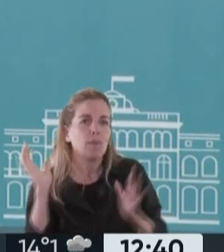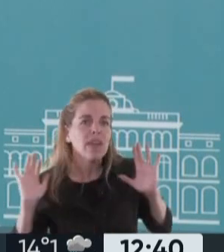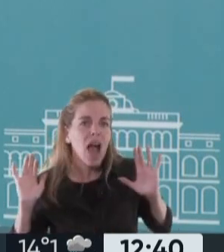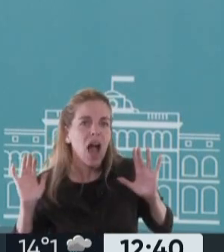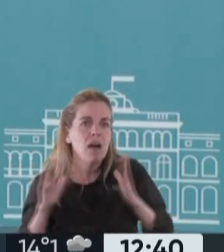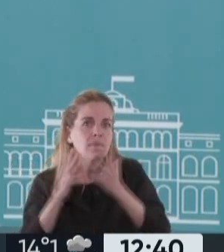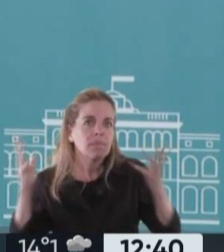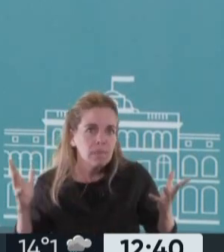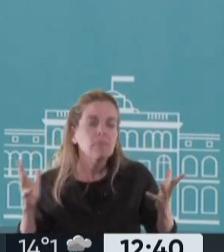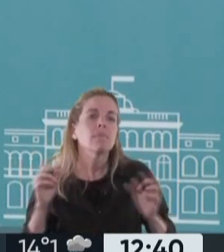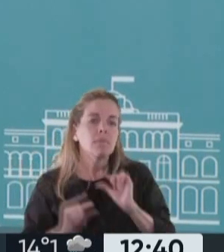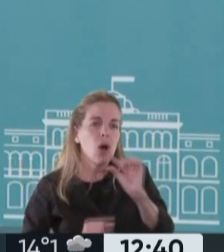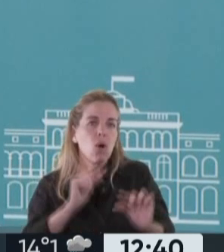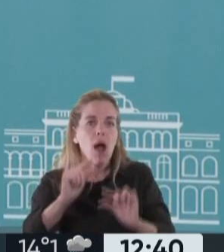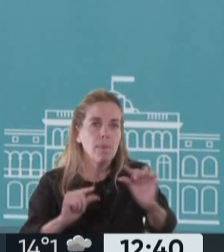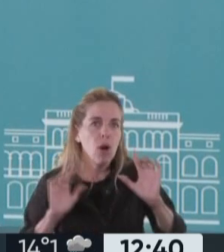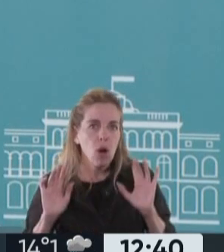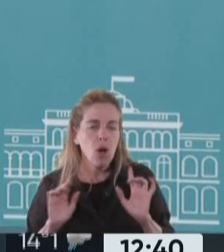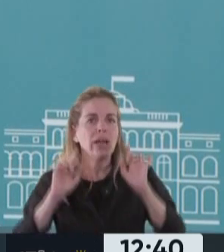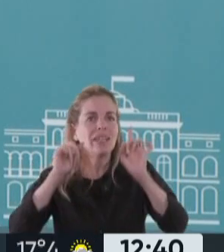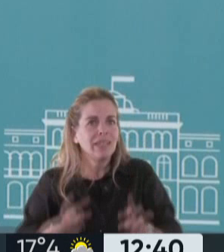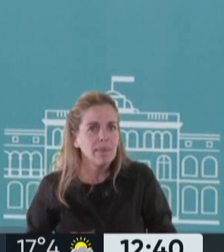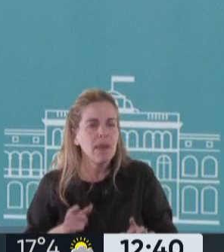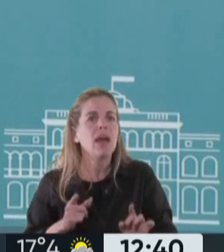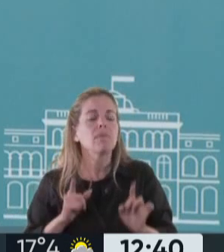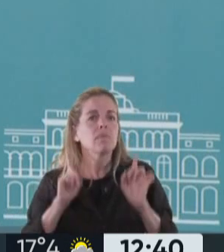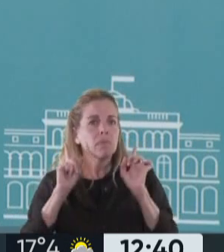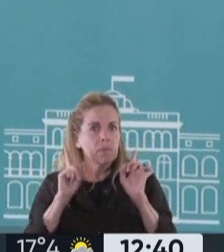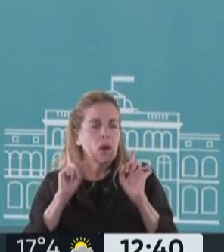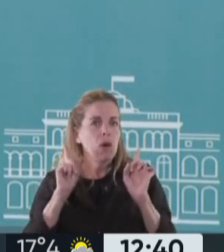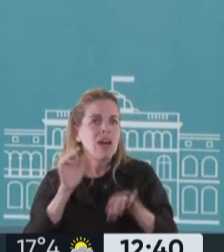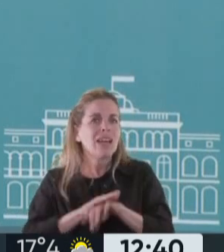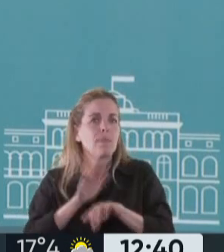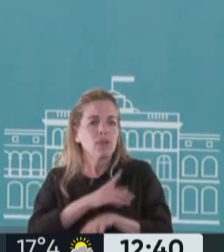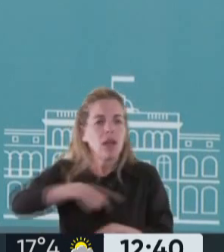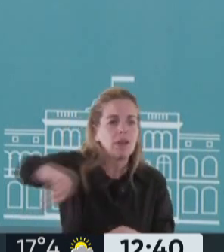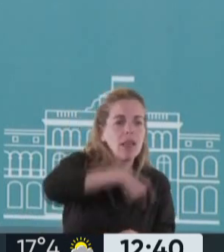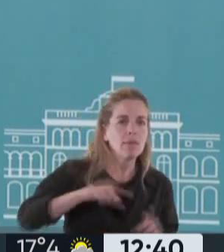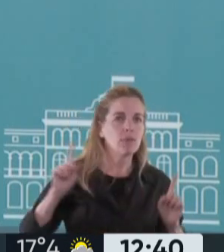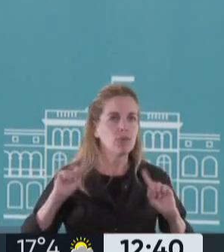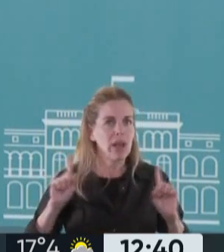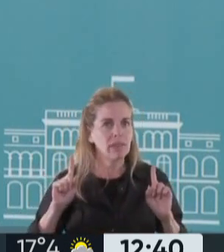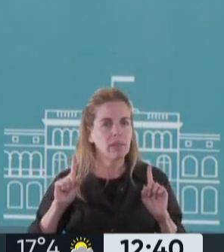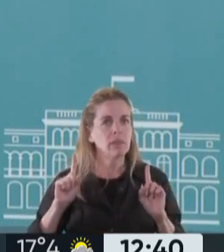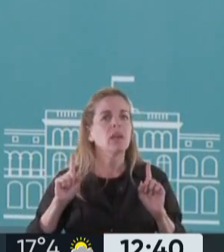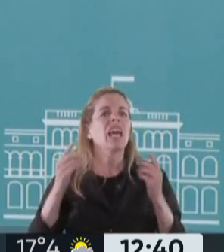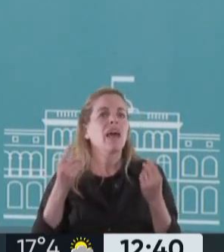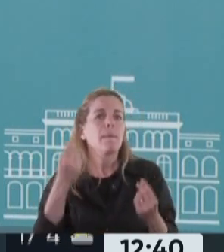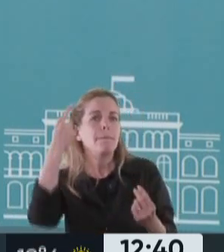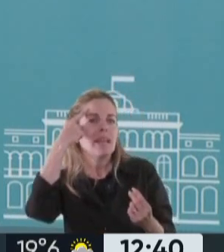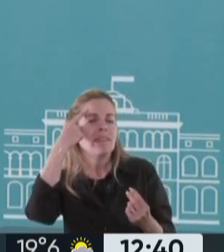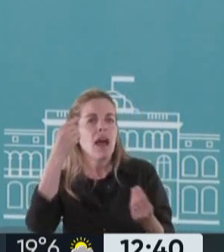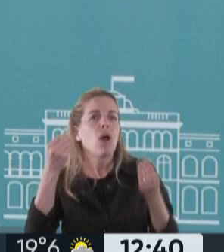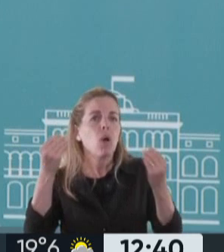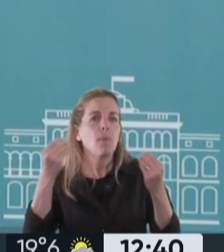macroeconomía. Y a su vez, algo que no lo tomamos nosotros, que no lo hicimos nosotros, ver de qué